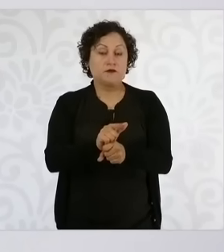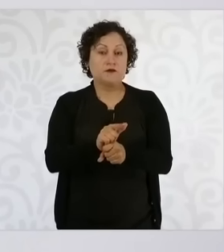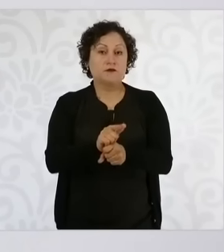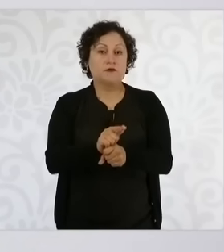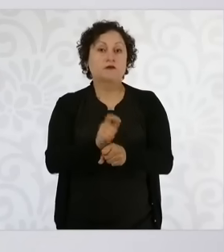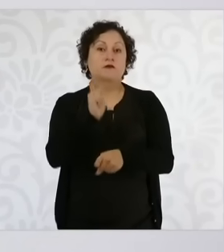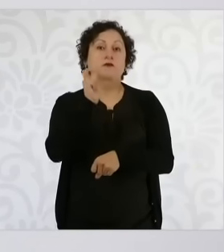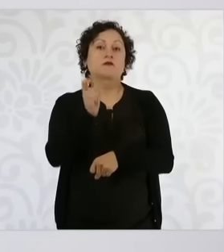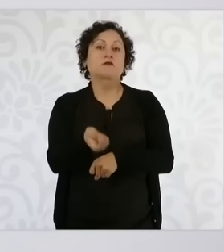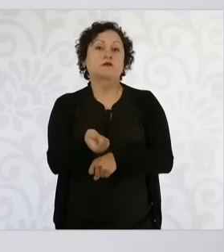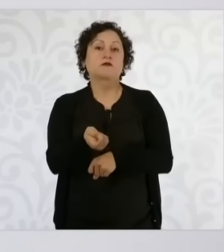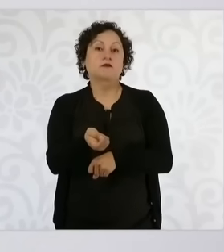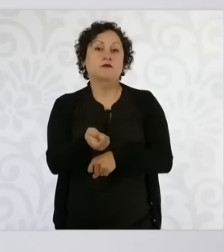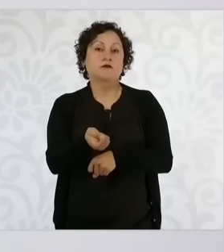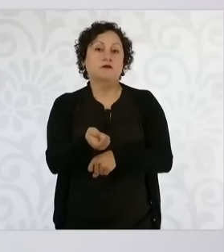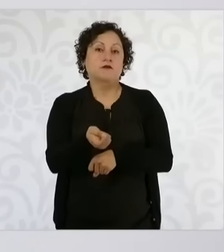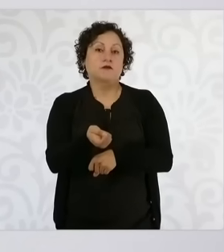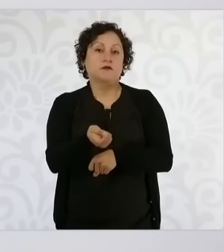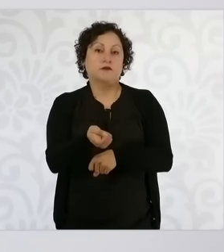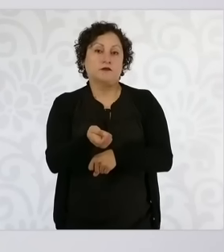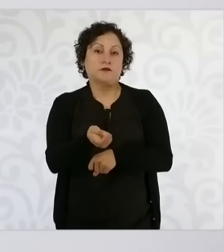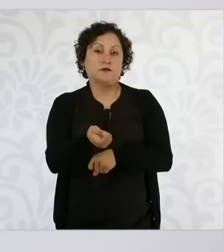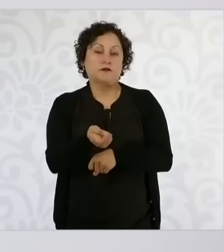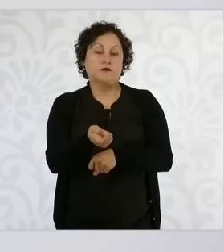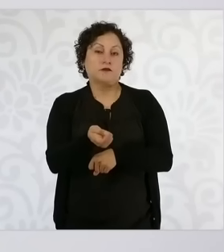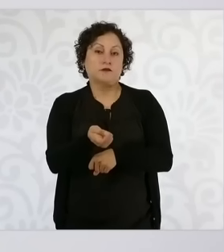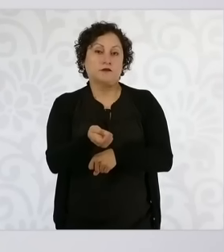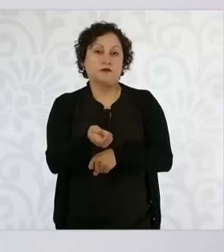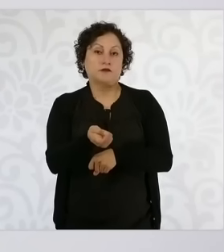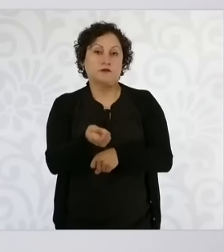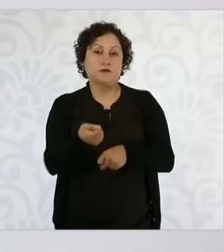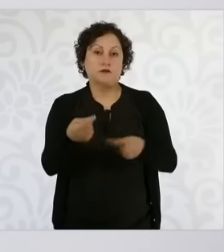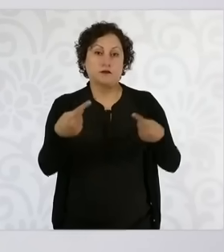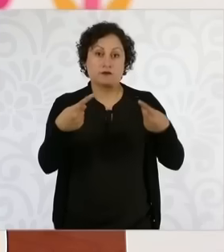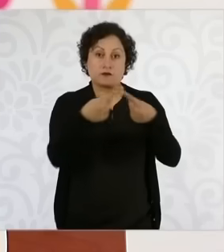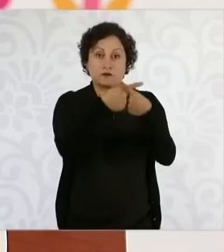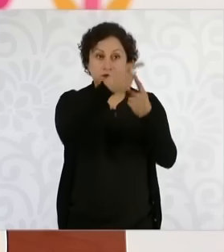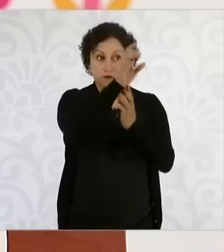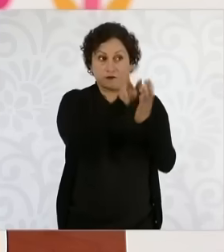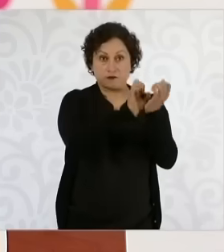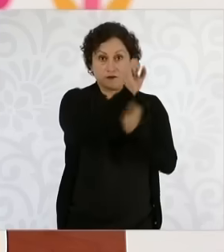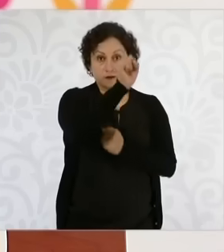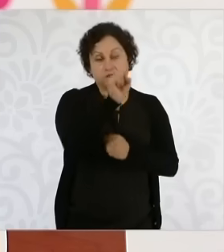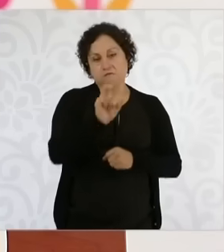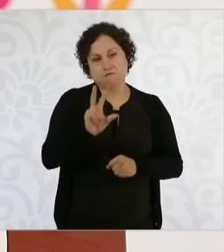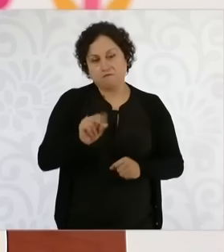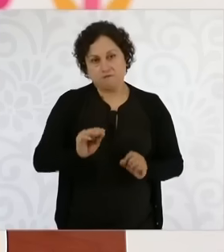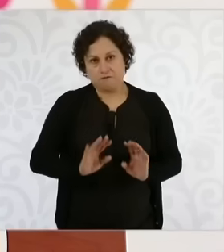implique que pueda ser aceptado un proyecto de inconstitucionalidad,